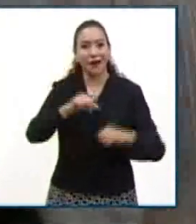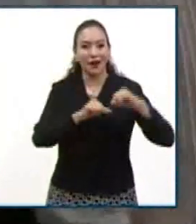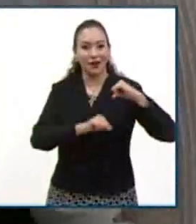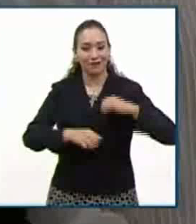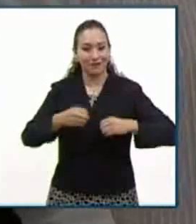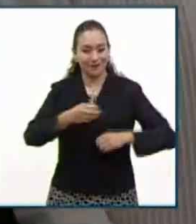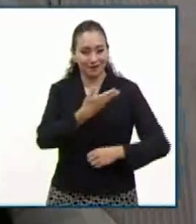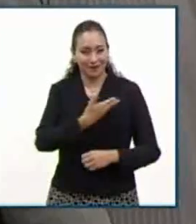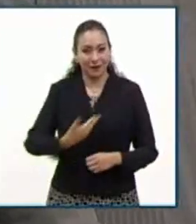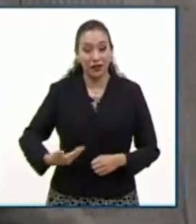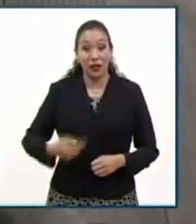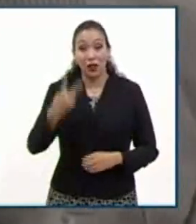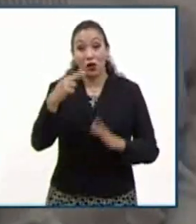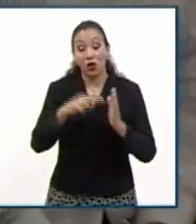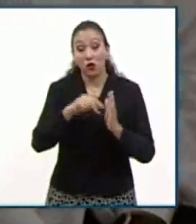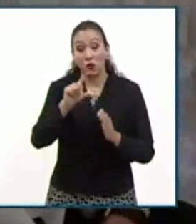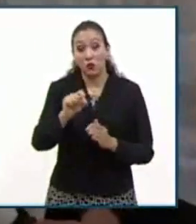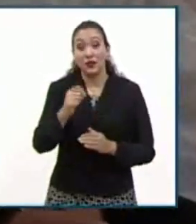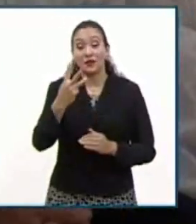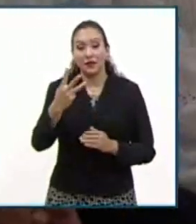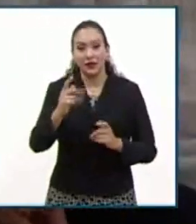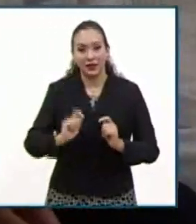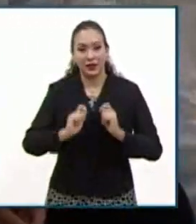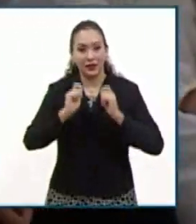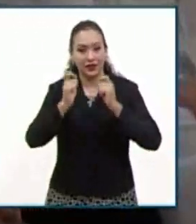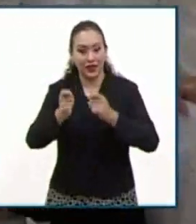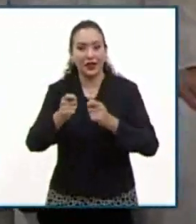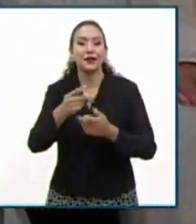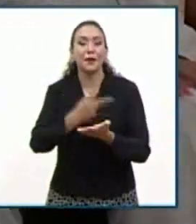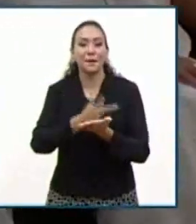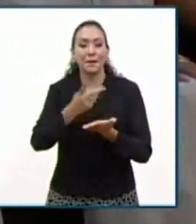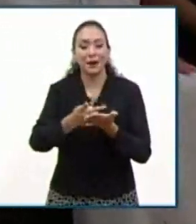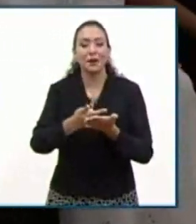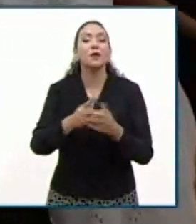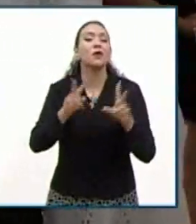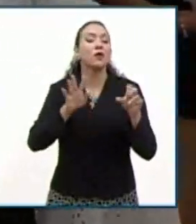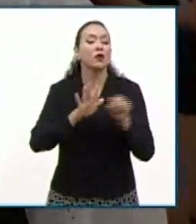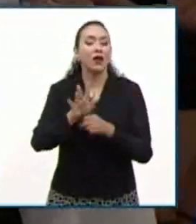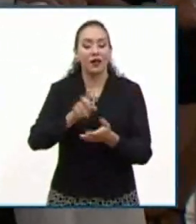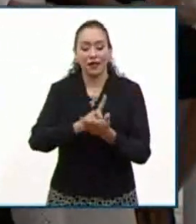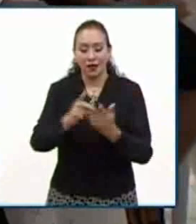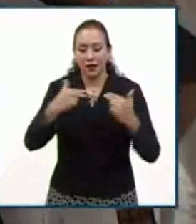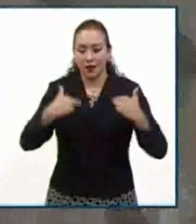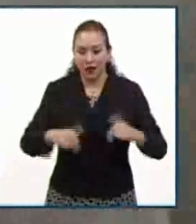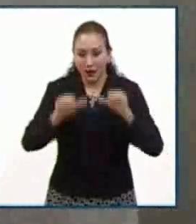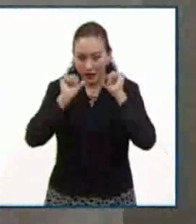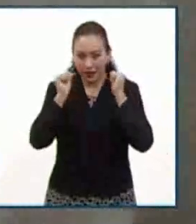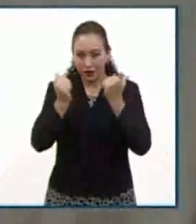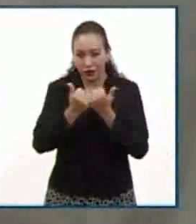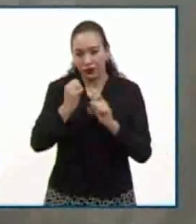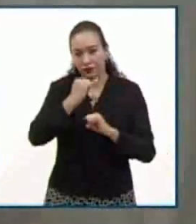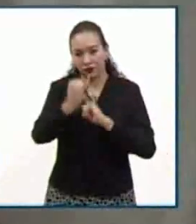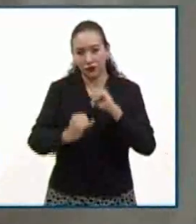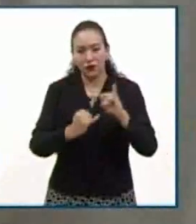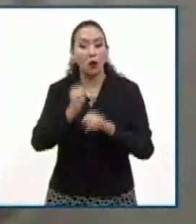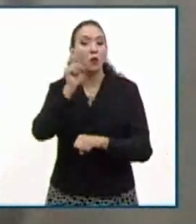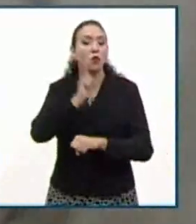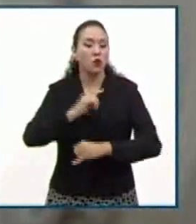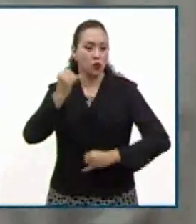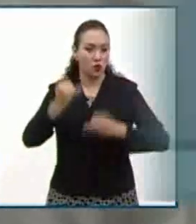Federación. En 2023 recibió en Marruecos el Premio de Derechos Humanos por la Asociación Internacional de Mujeres